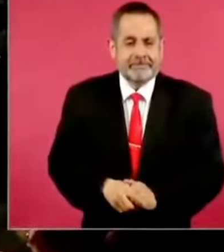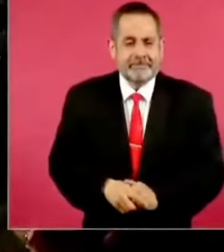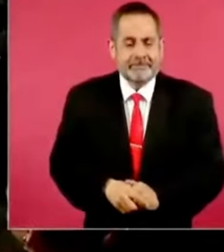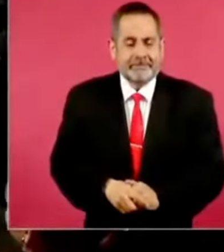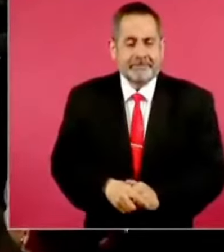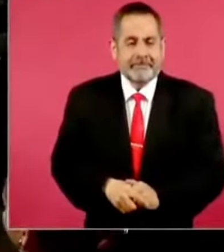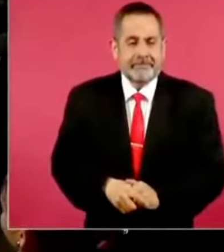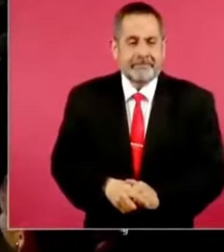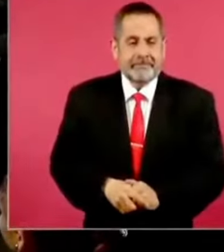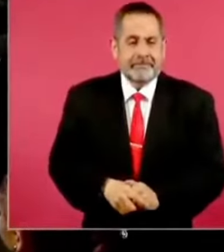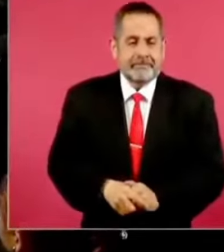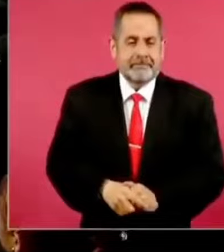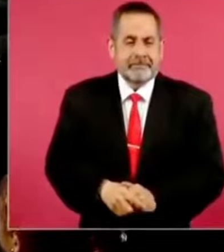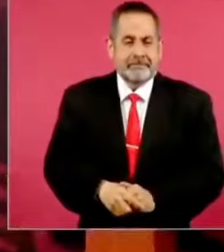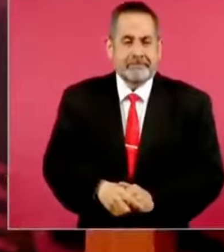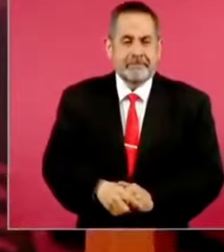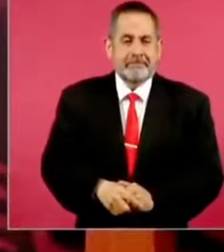porque